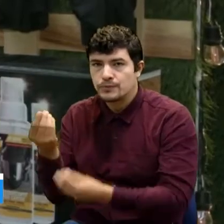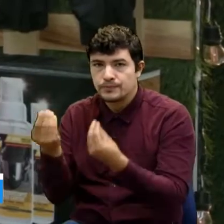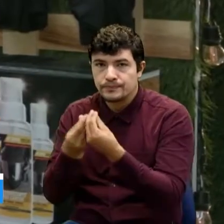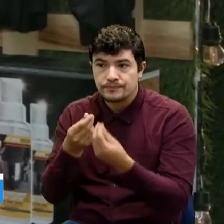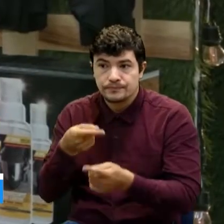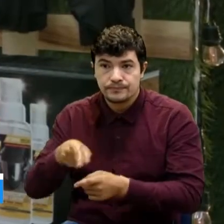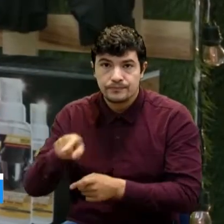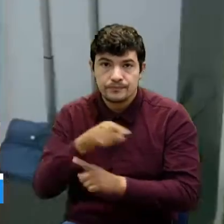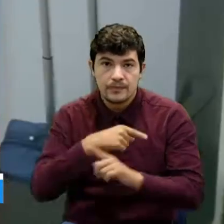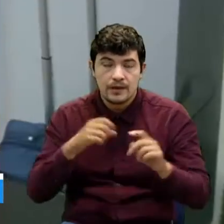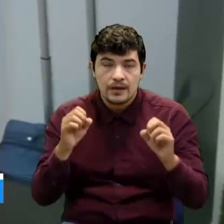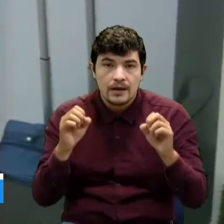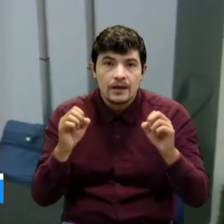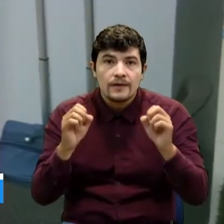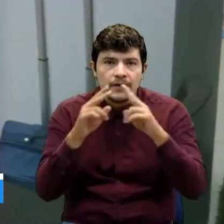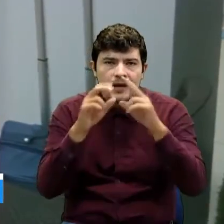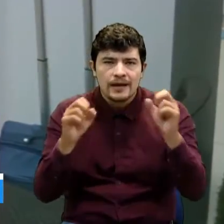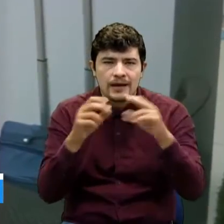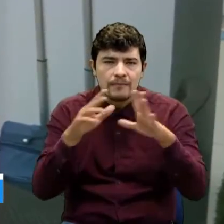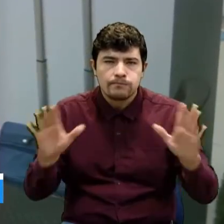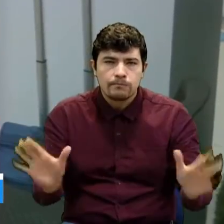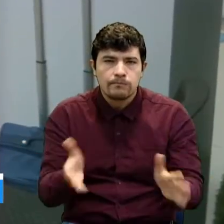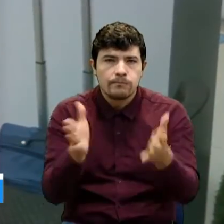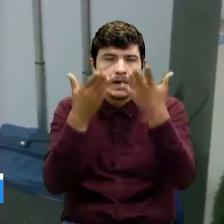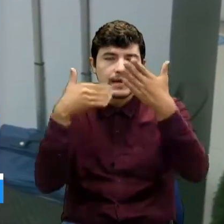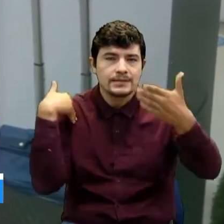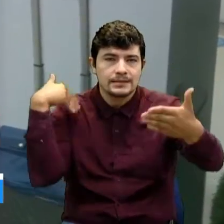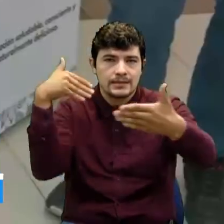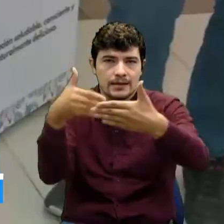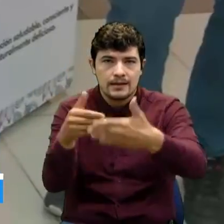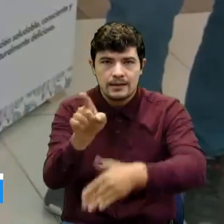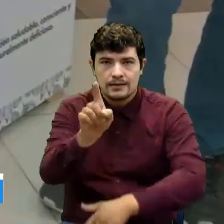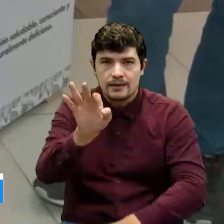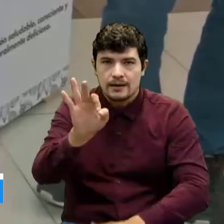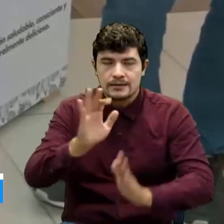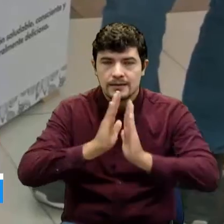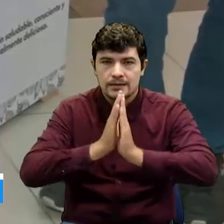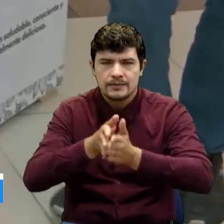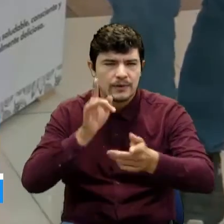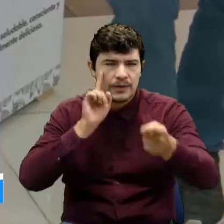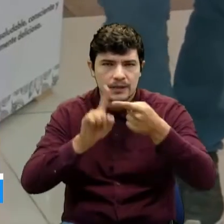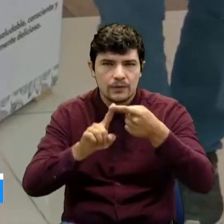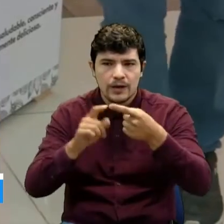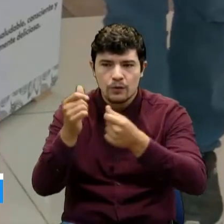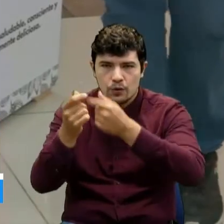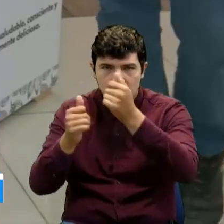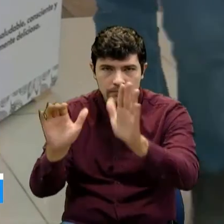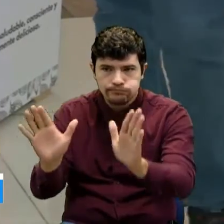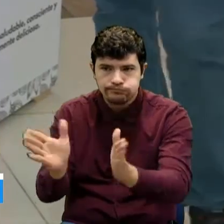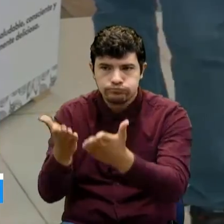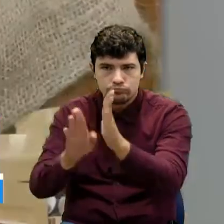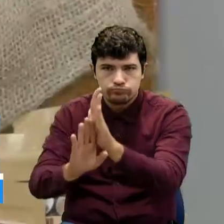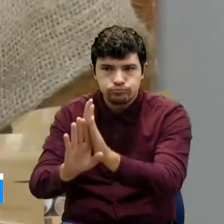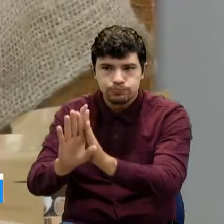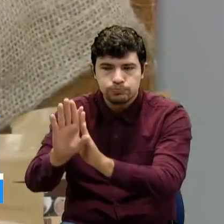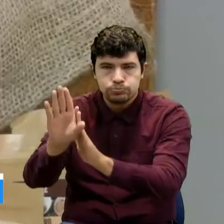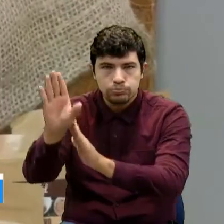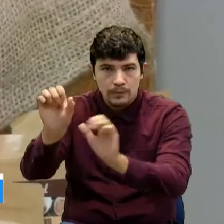de emprendedores irá hasta el 13 de diciembre como una forma de reactivar la economía y adquirir